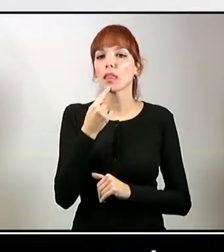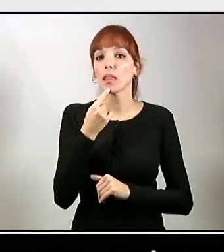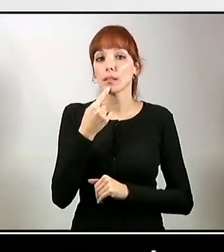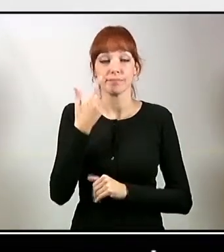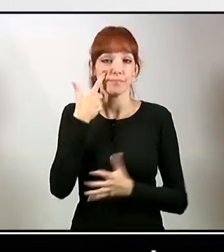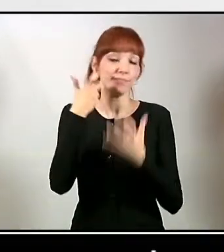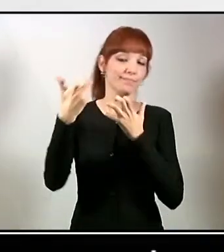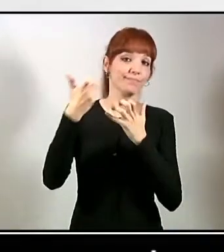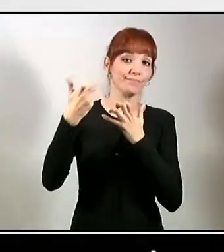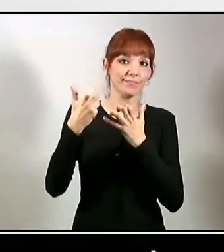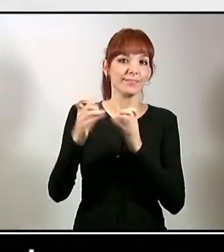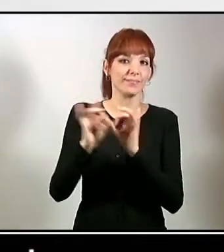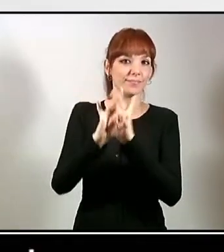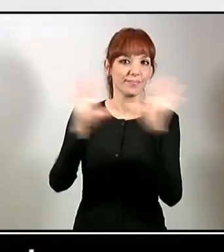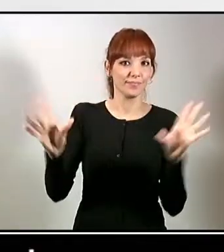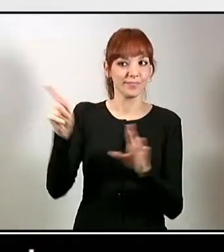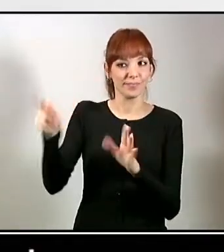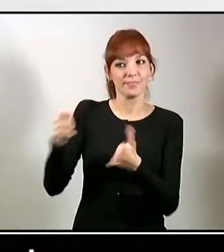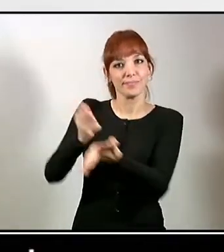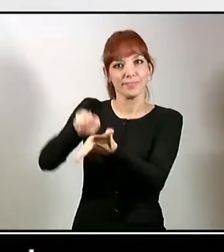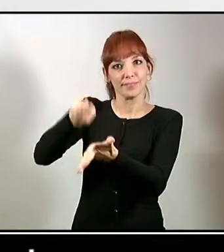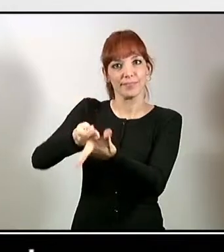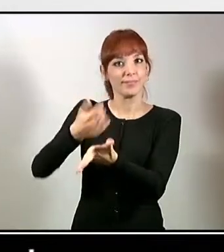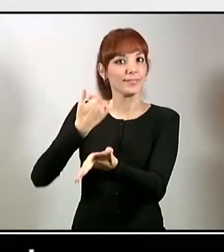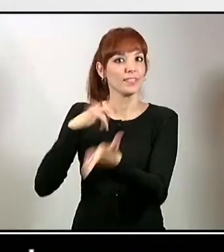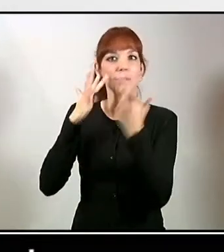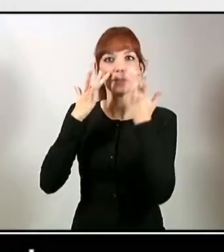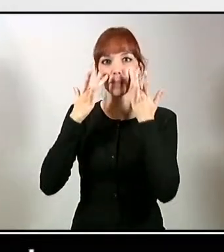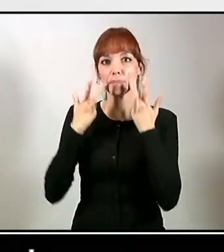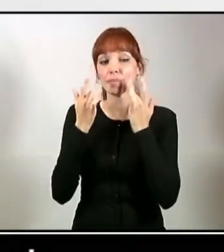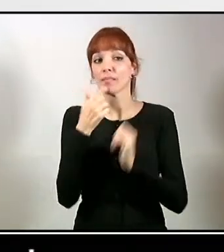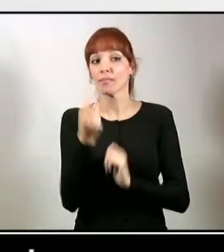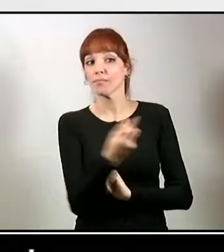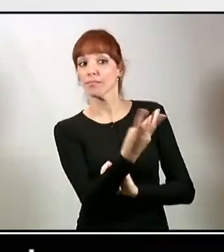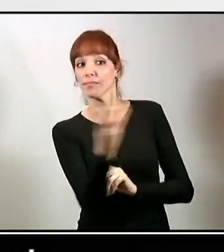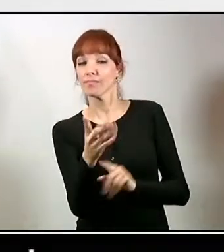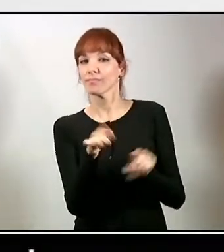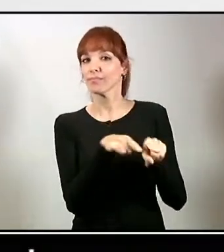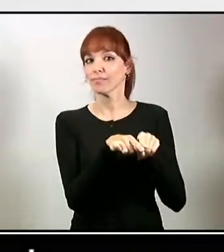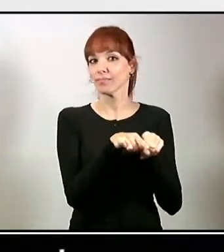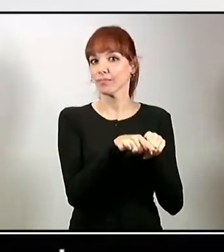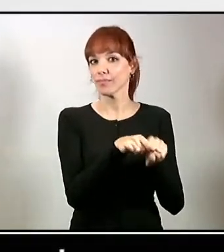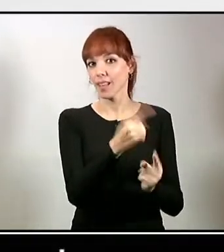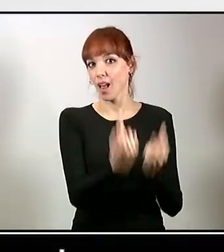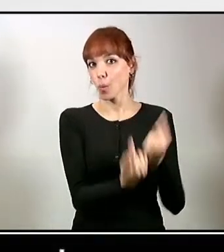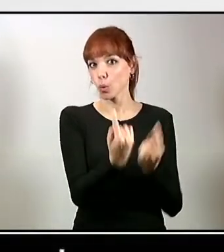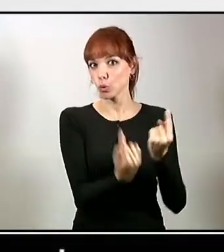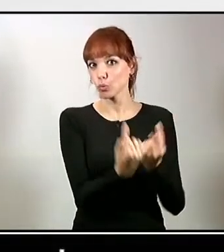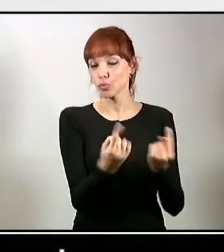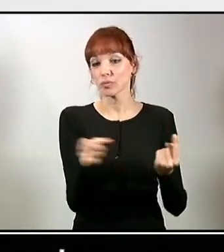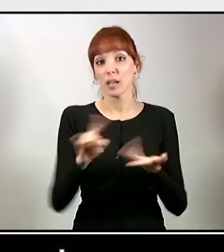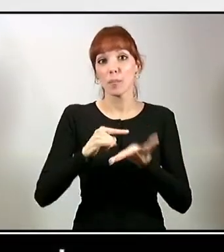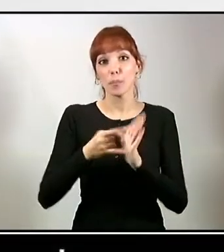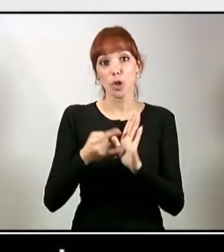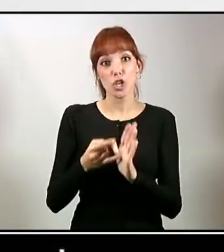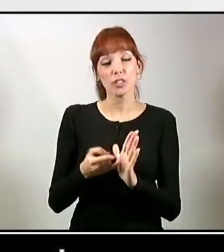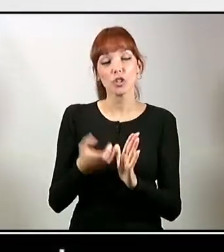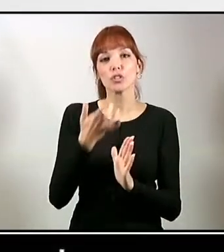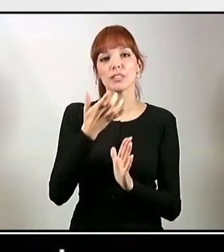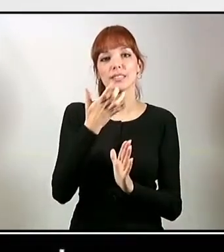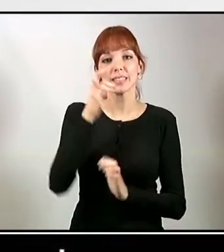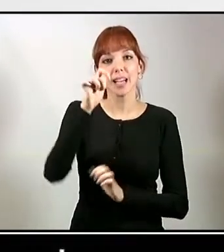esta financiación es lo que algunos no quieren admitir, y es que los proyectos que